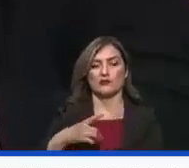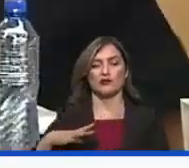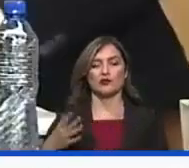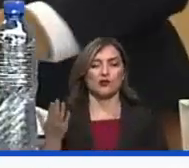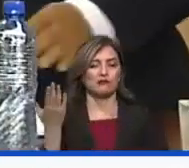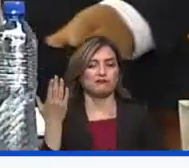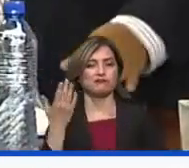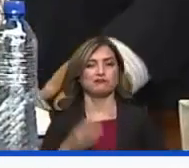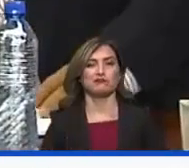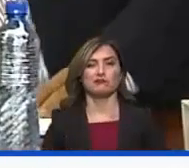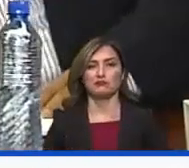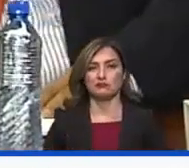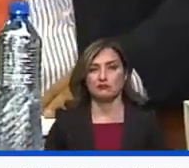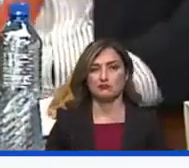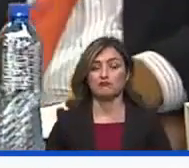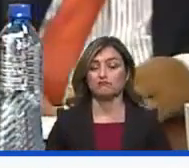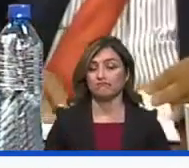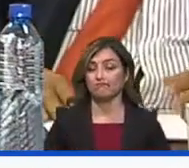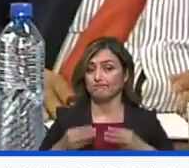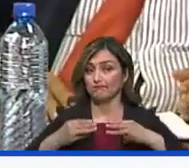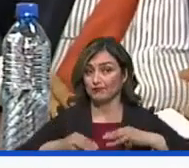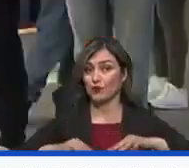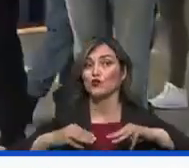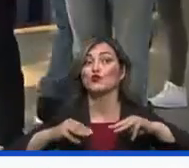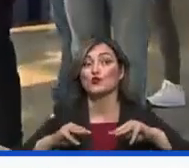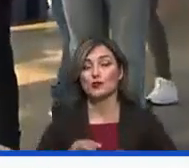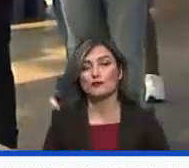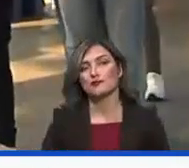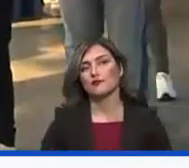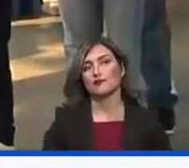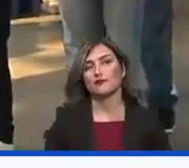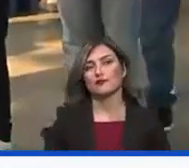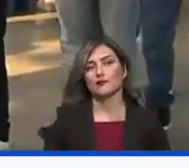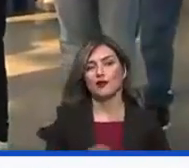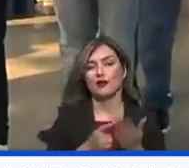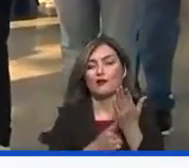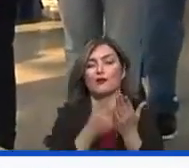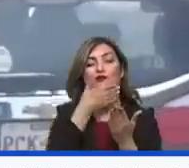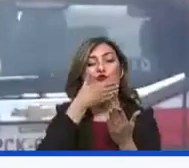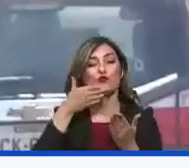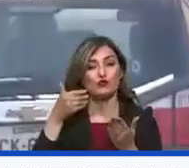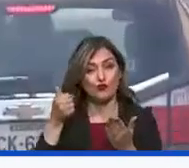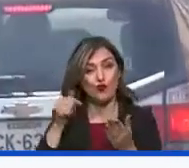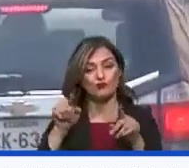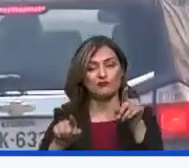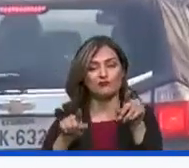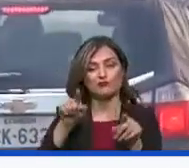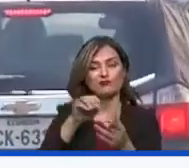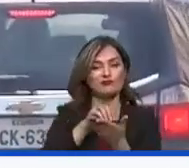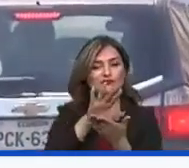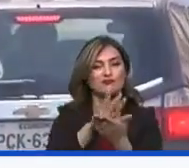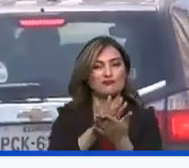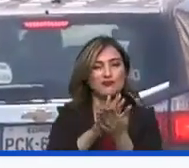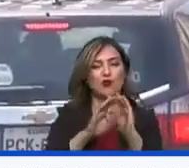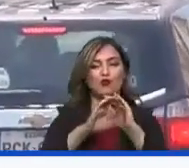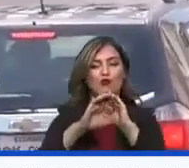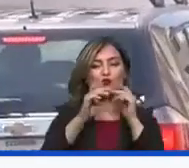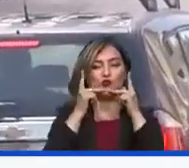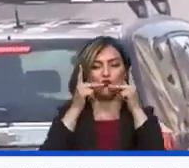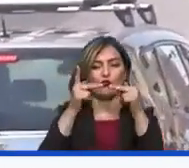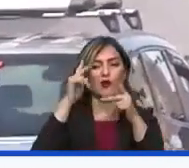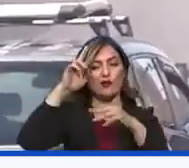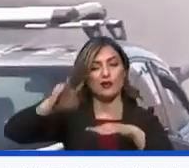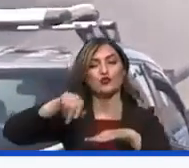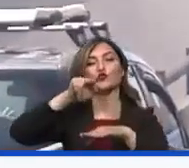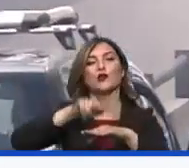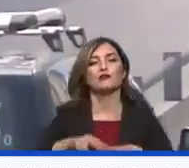alcaldes. Según Cabrera, esta metodología se creó después de analizar los mejoramientos que ha implementado el sector del transporte a